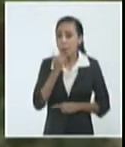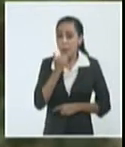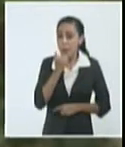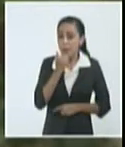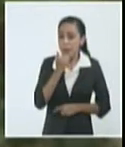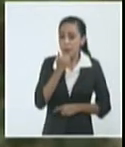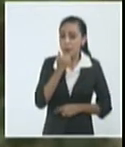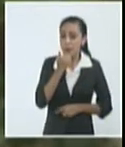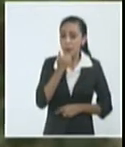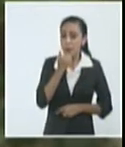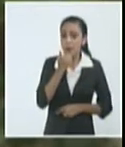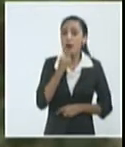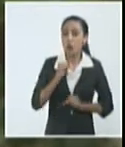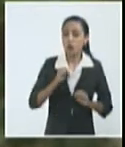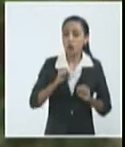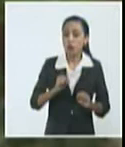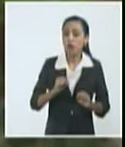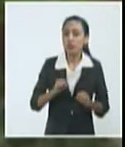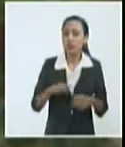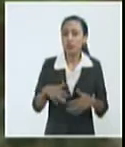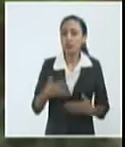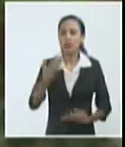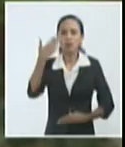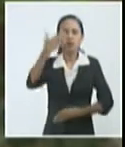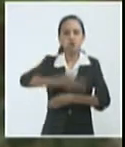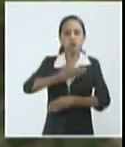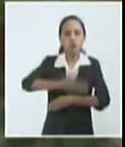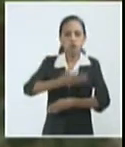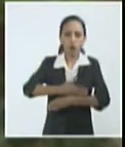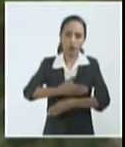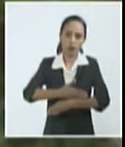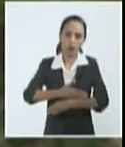rigor la cruel, la criminal